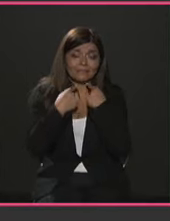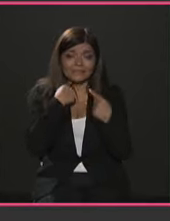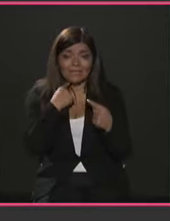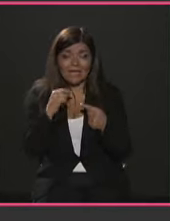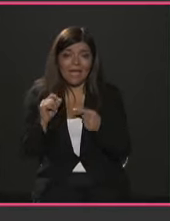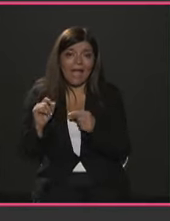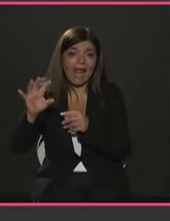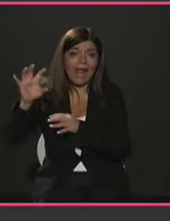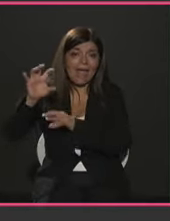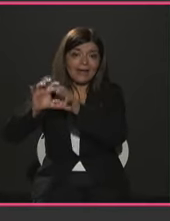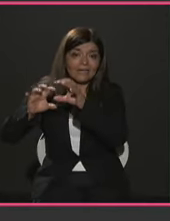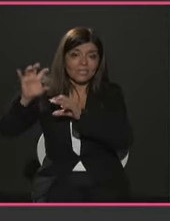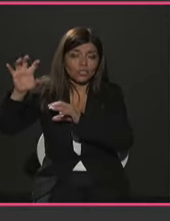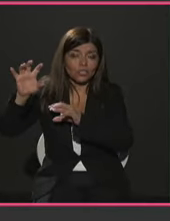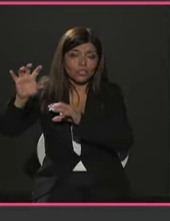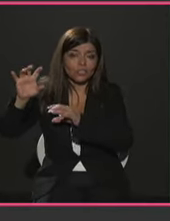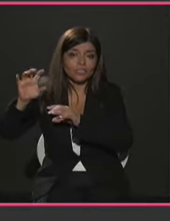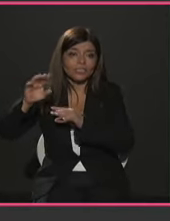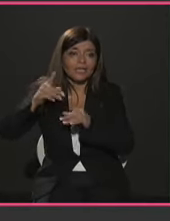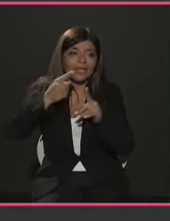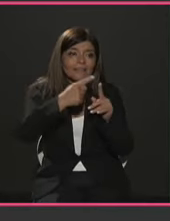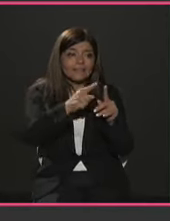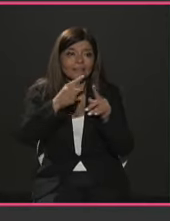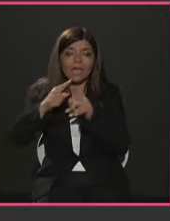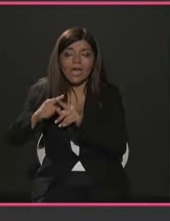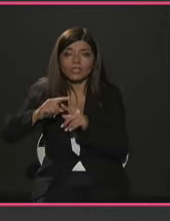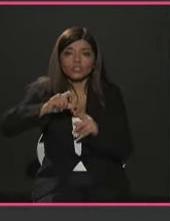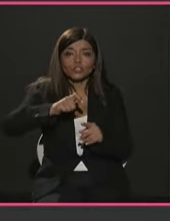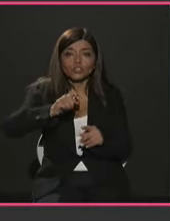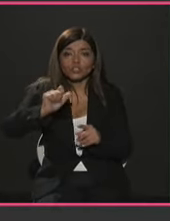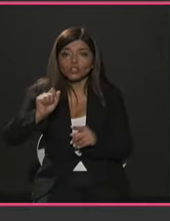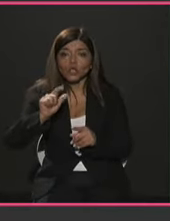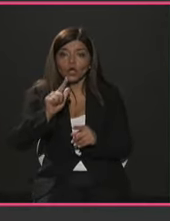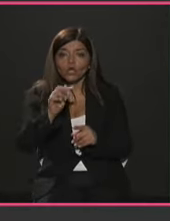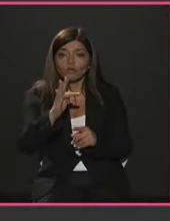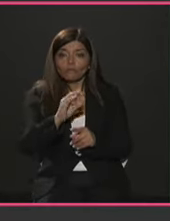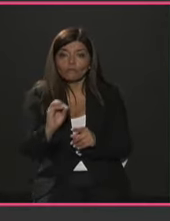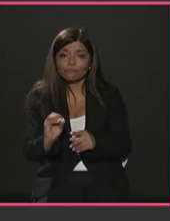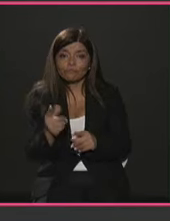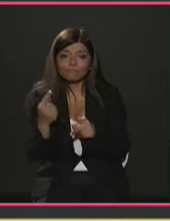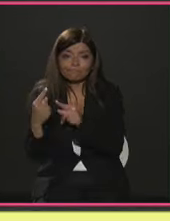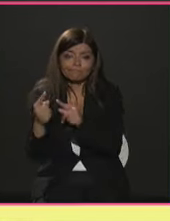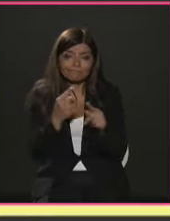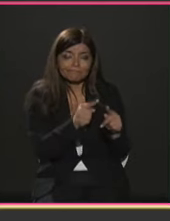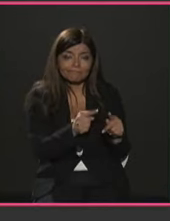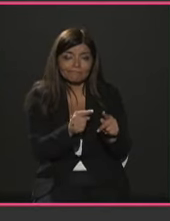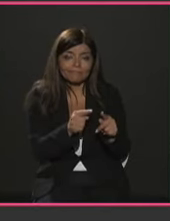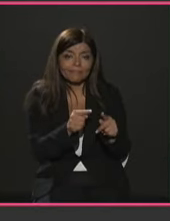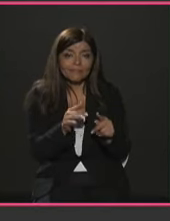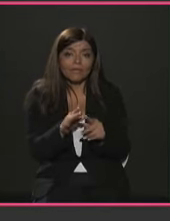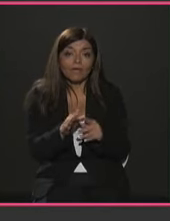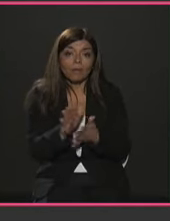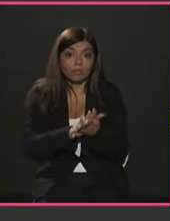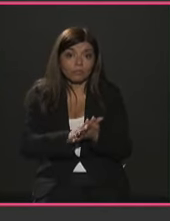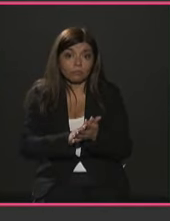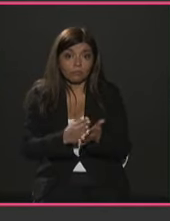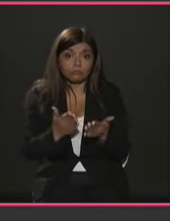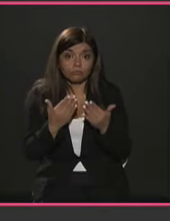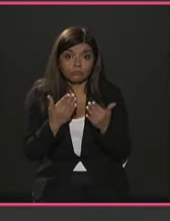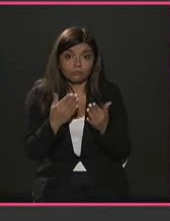regiones de miner de golf del Golfo sin aumentar la